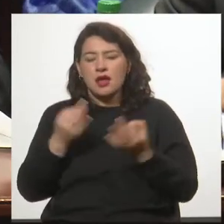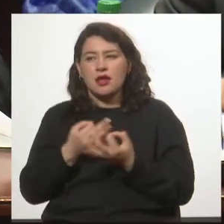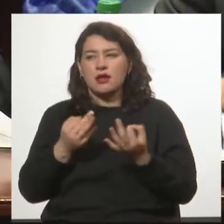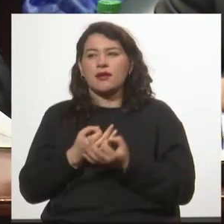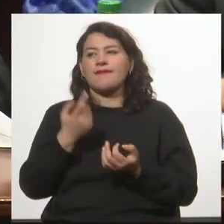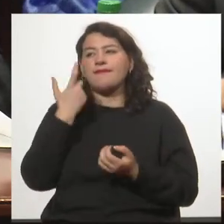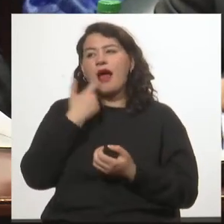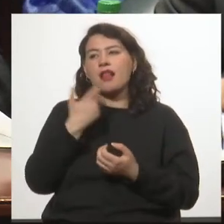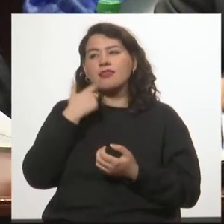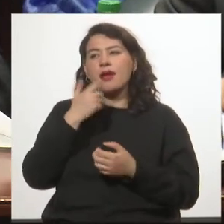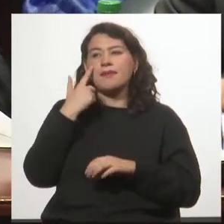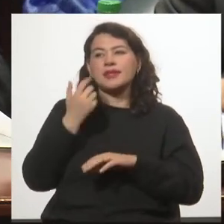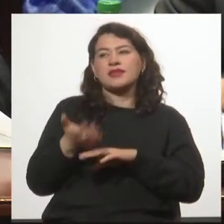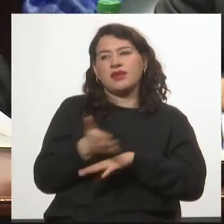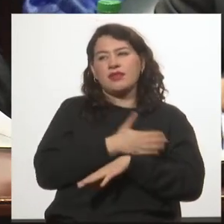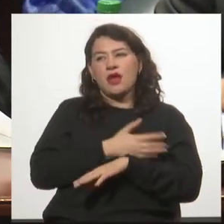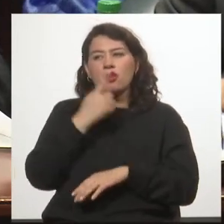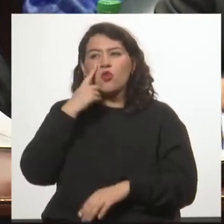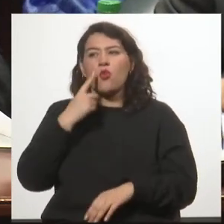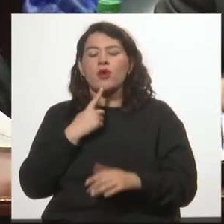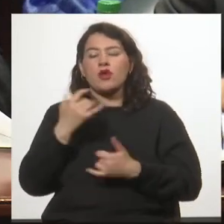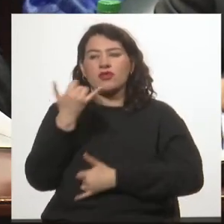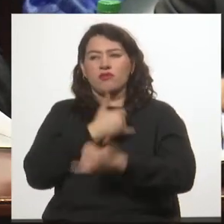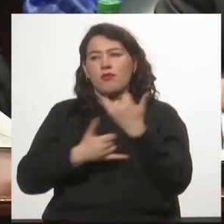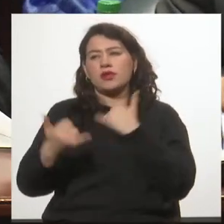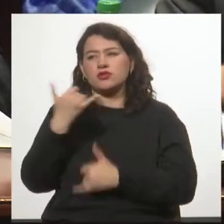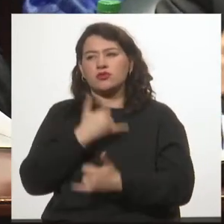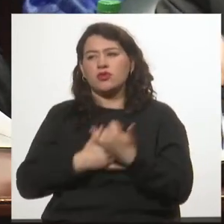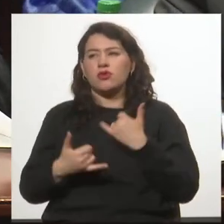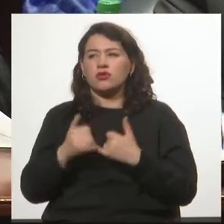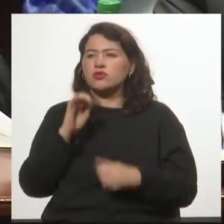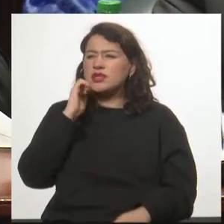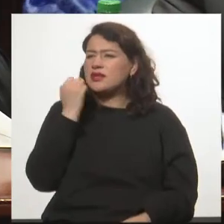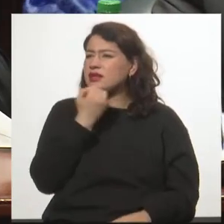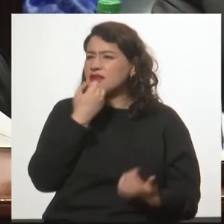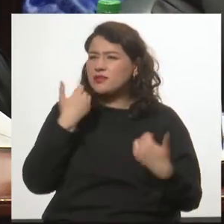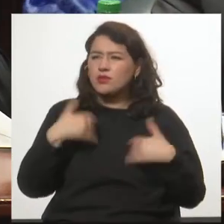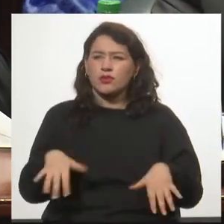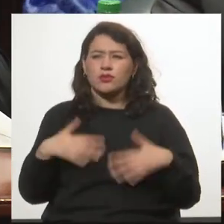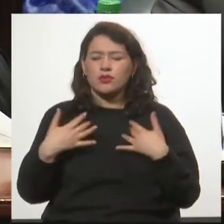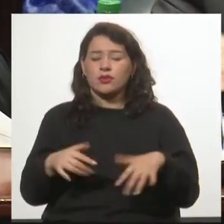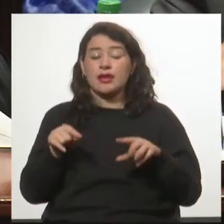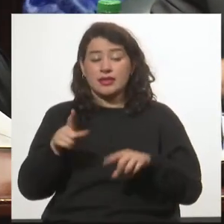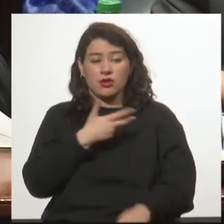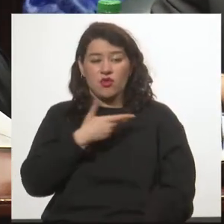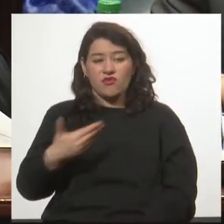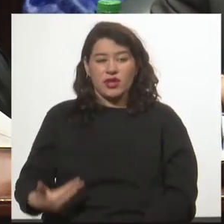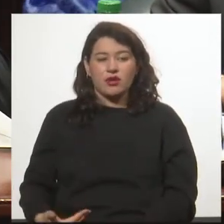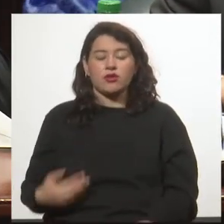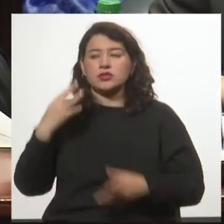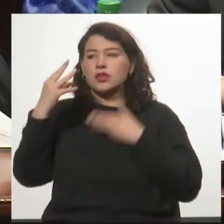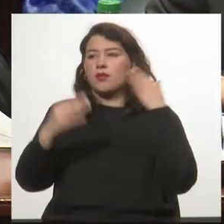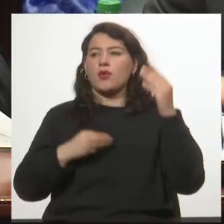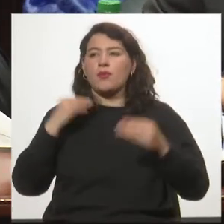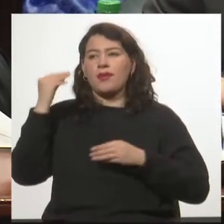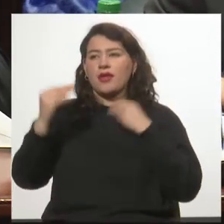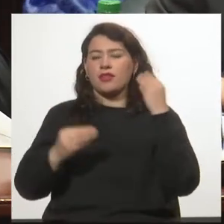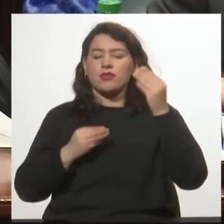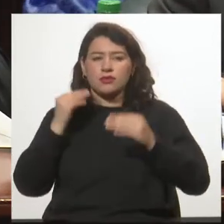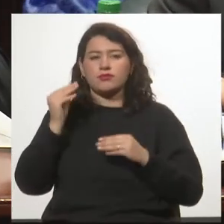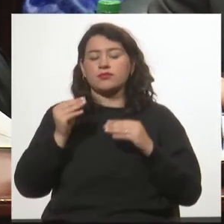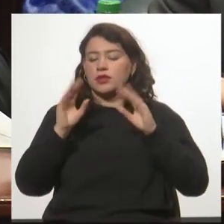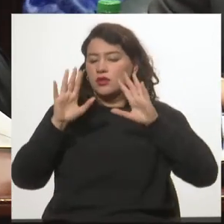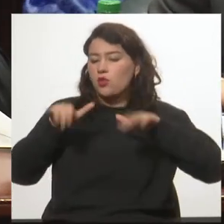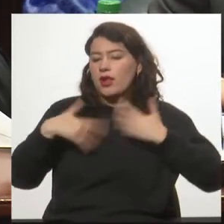falta de previsibilidad en los números en la información un fuerte secretismo en este gobierno se ha preocupado en